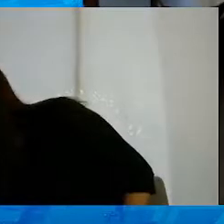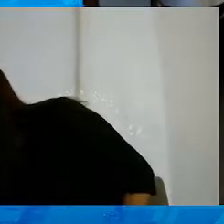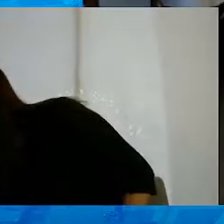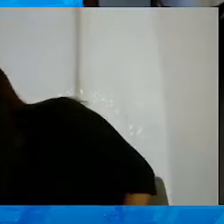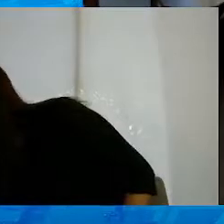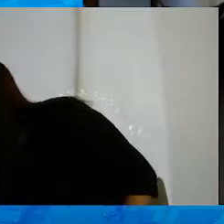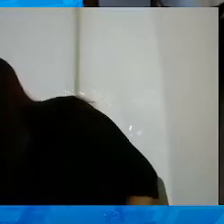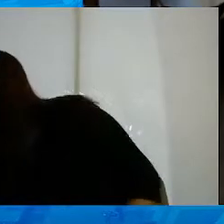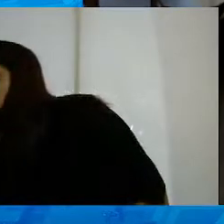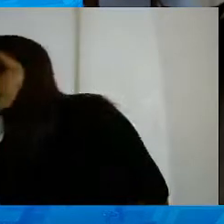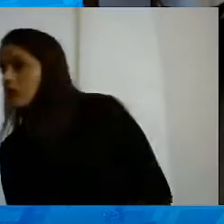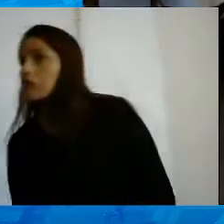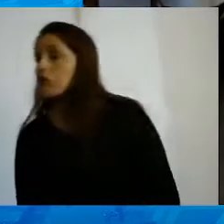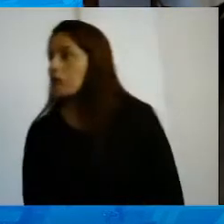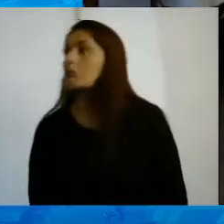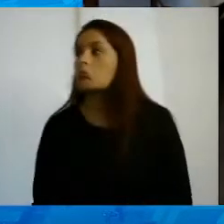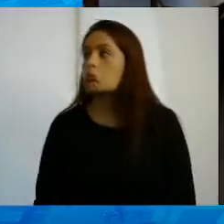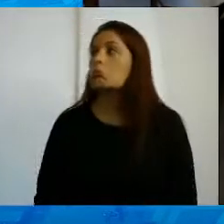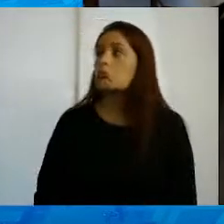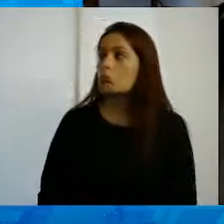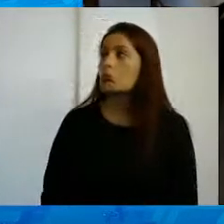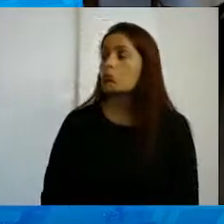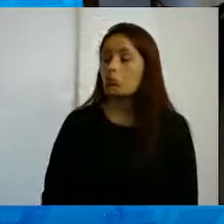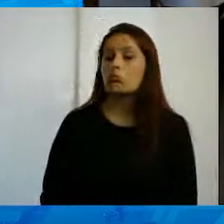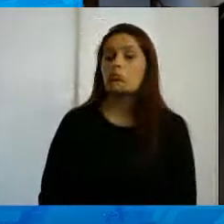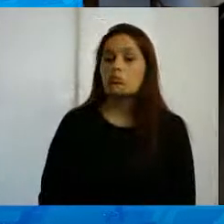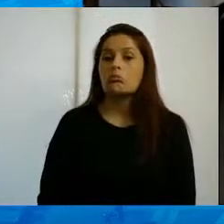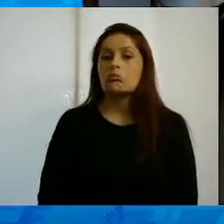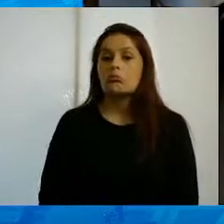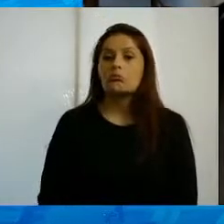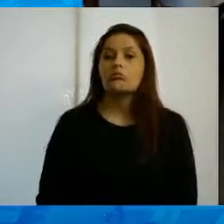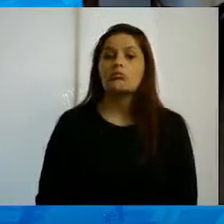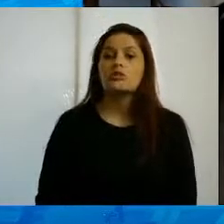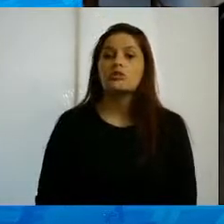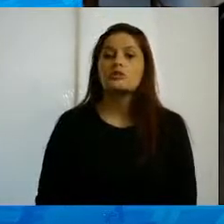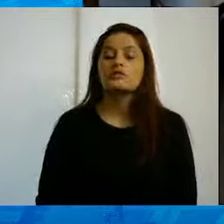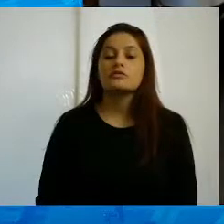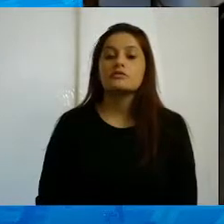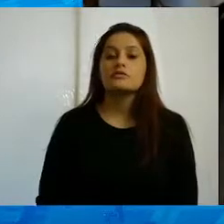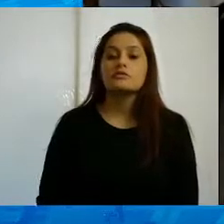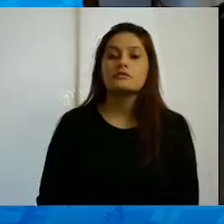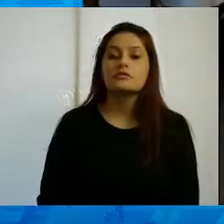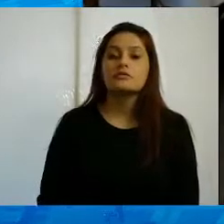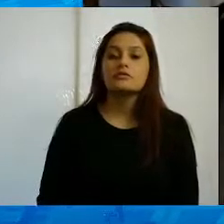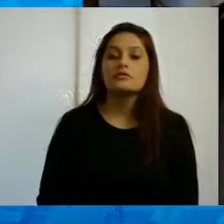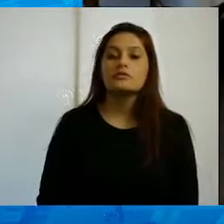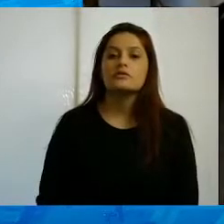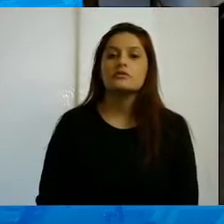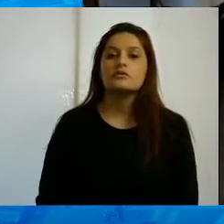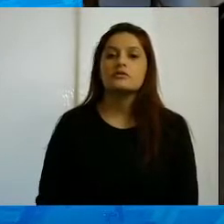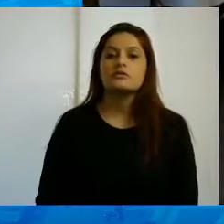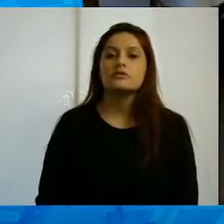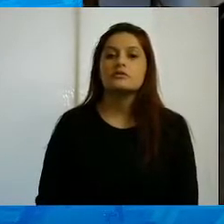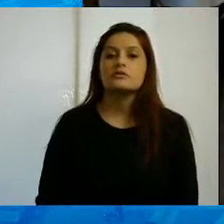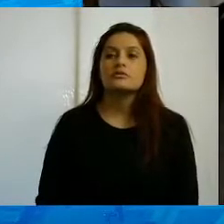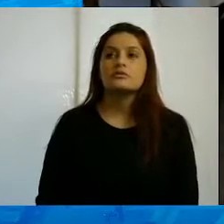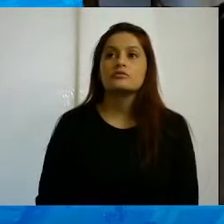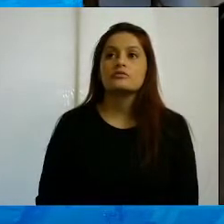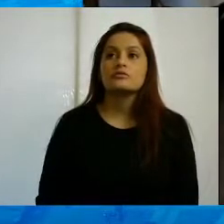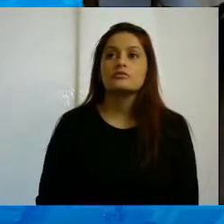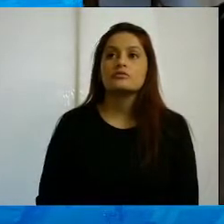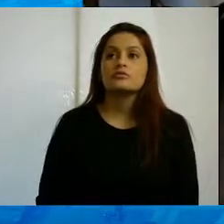Se considerará faltas al orden las siguientes: usar la palabra sin venia del presidente en más de 3 oportunidades, para que sepa que le